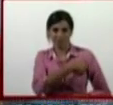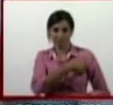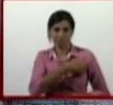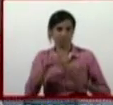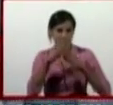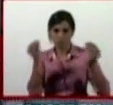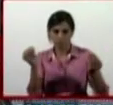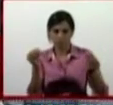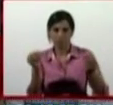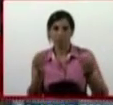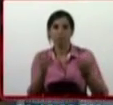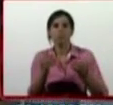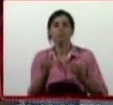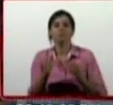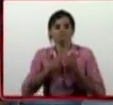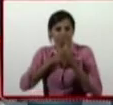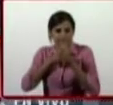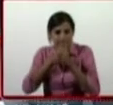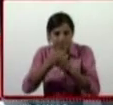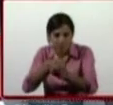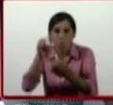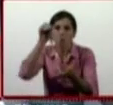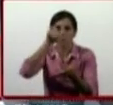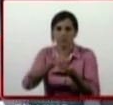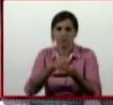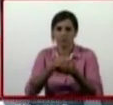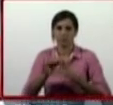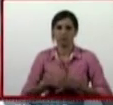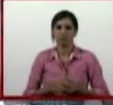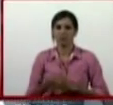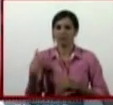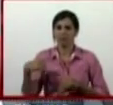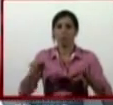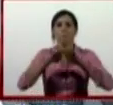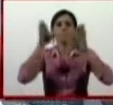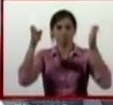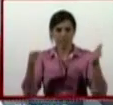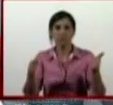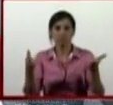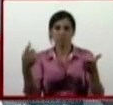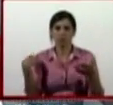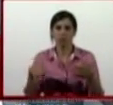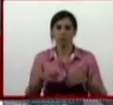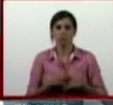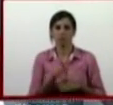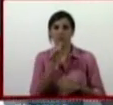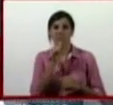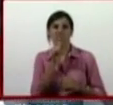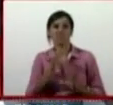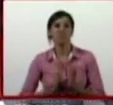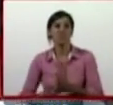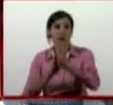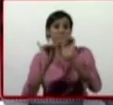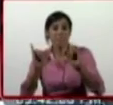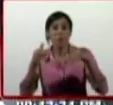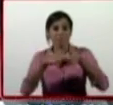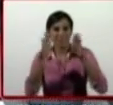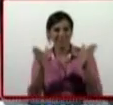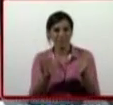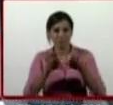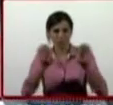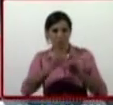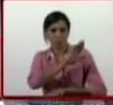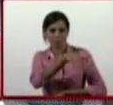Ahora hay que reorientarlo todo. Es más, tenemos una mesa que la dirige personalmente el ministro y